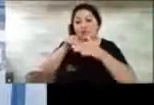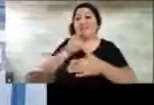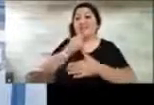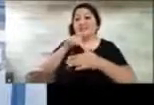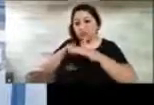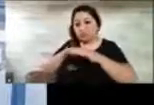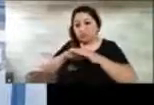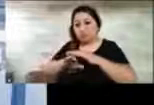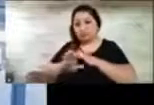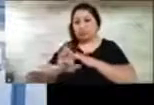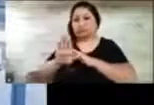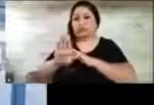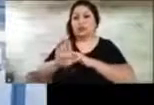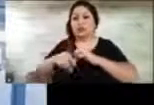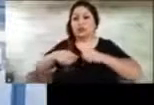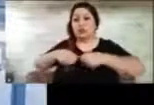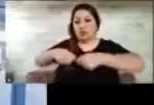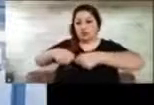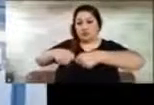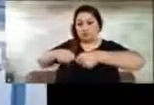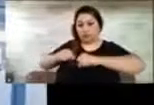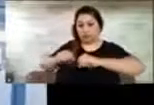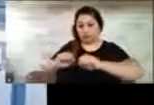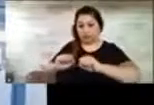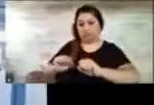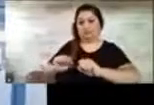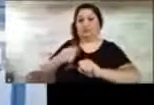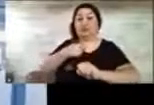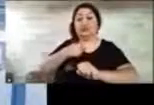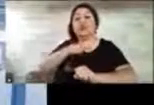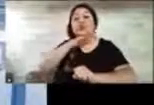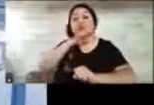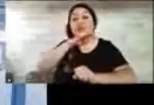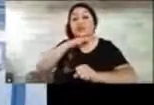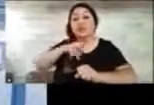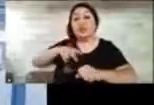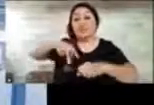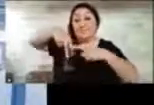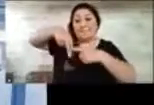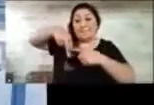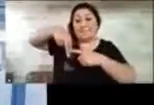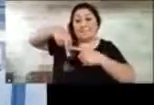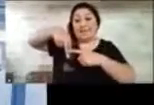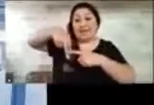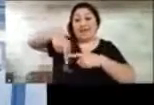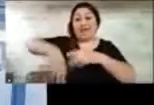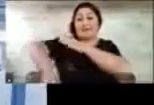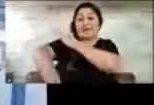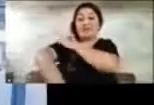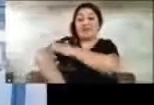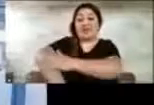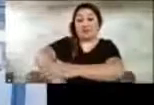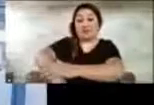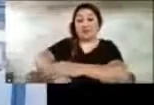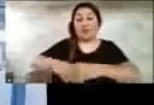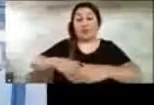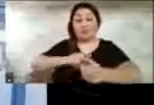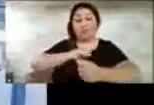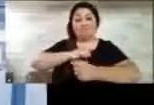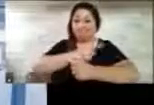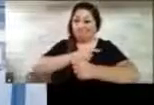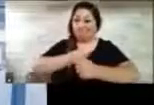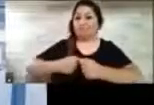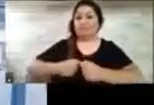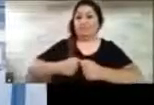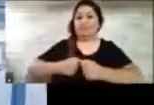calzada a la vereda, ocupando mis brazos y piernas con un esfuerzo mayor, y es lo